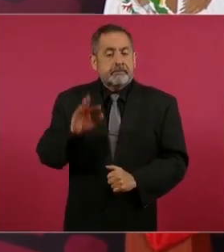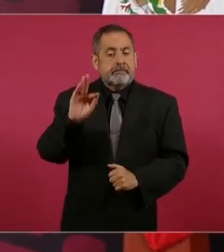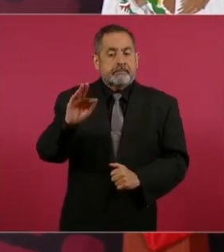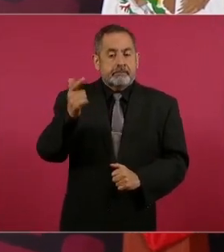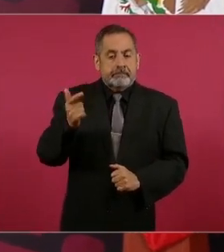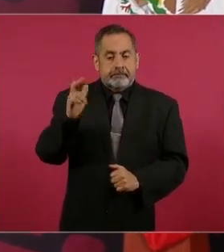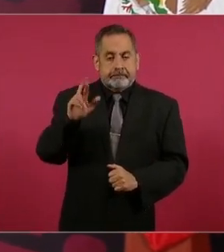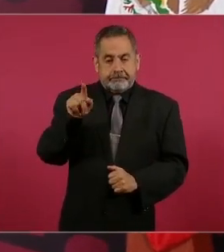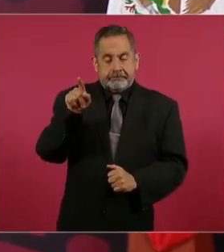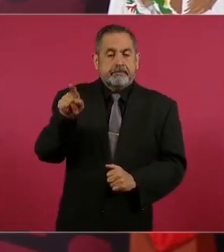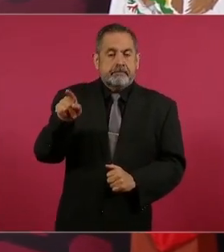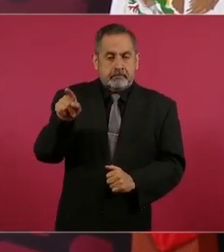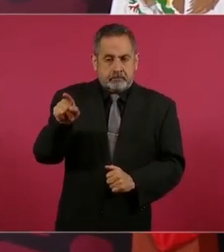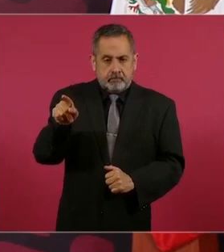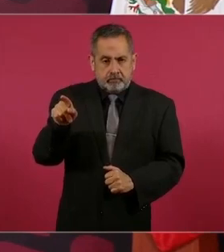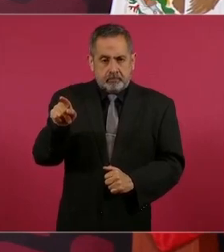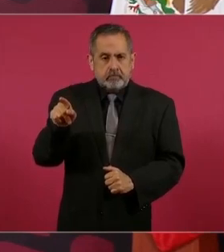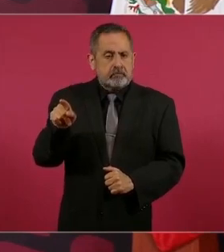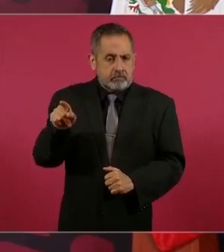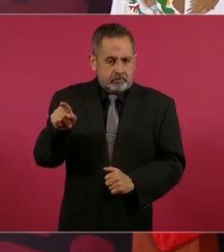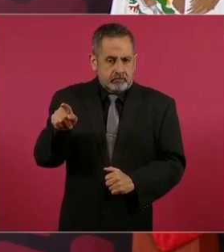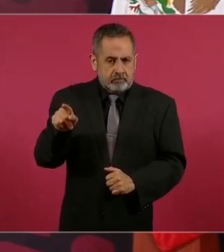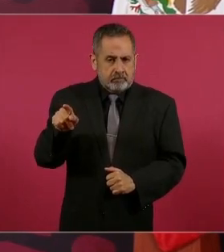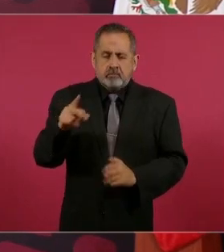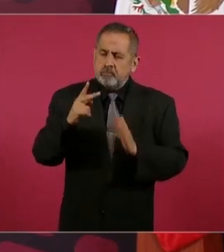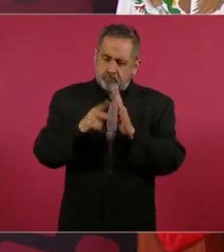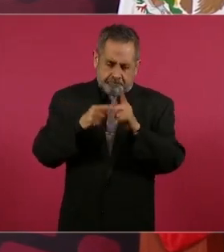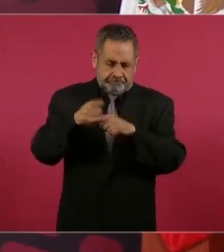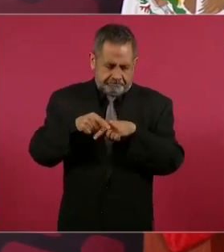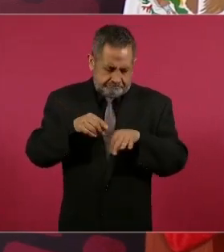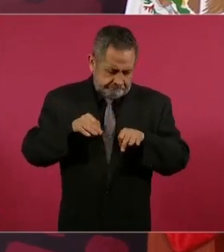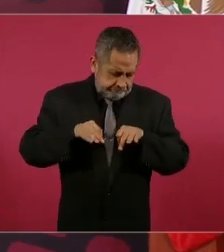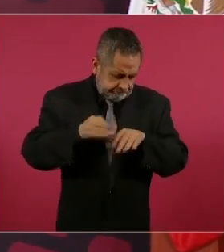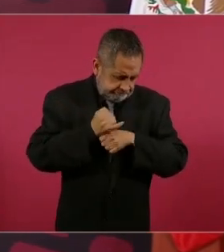fiscalía hace todo el trabajo